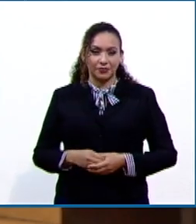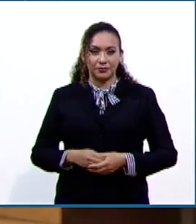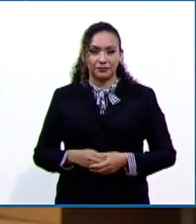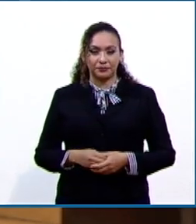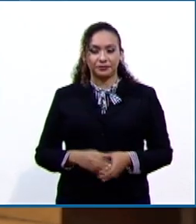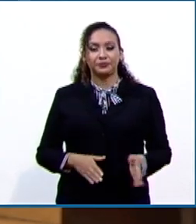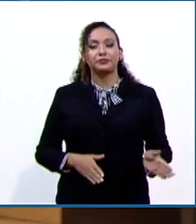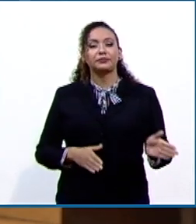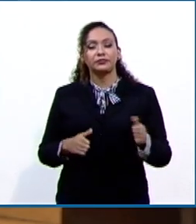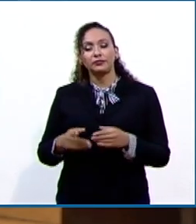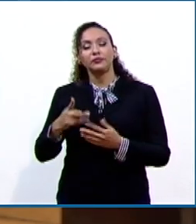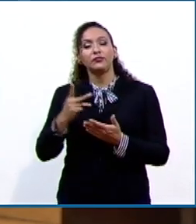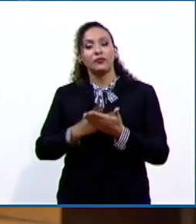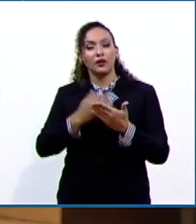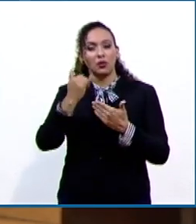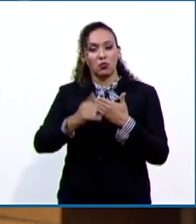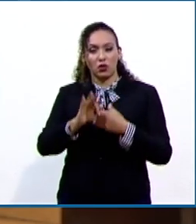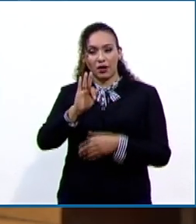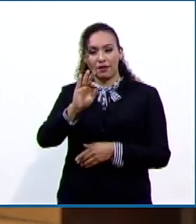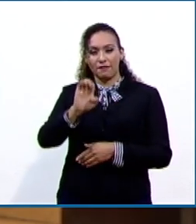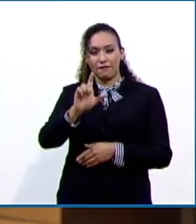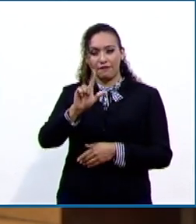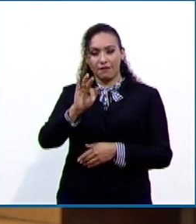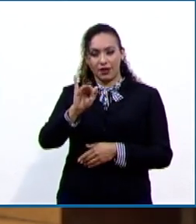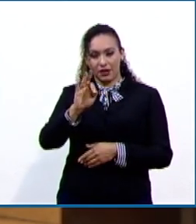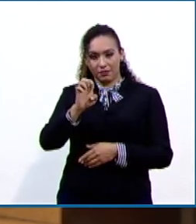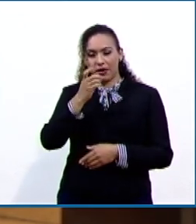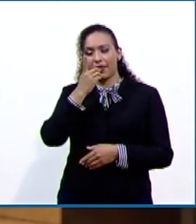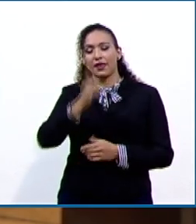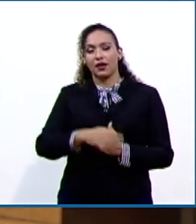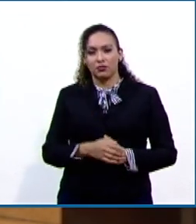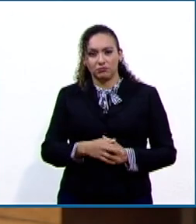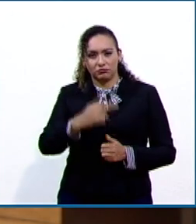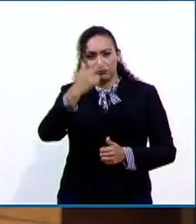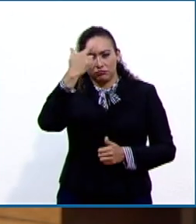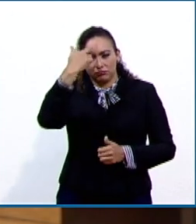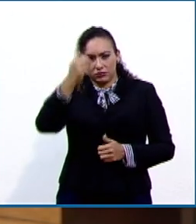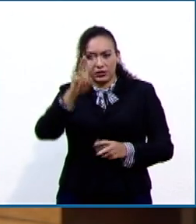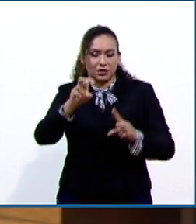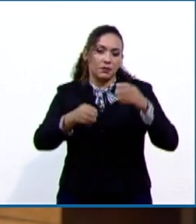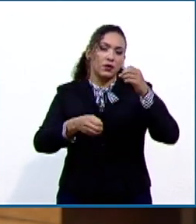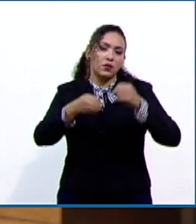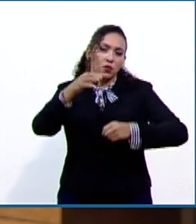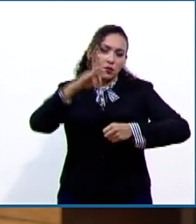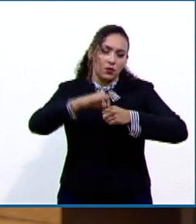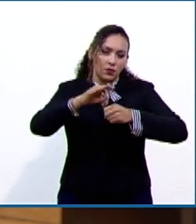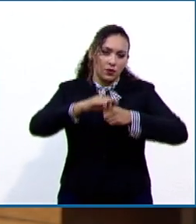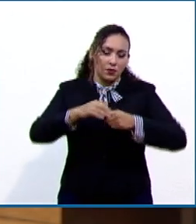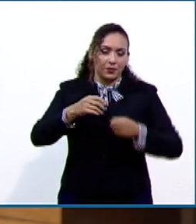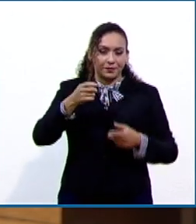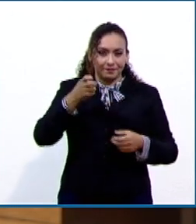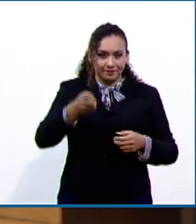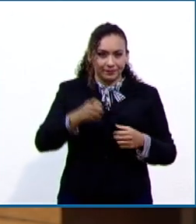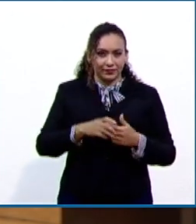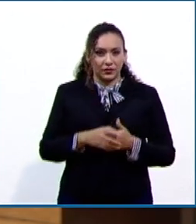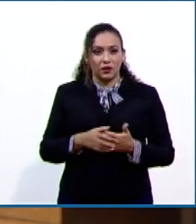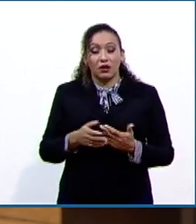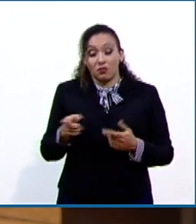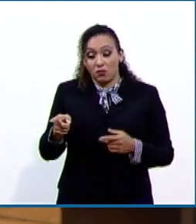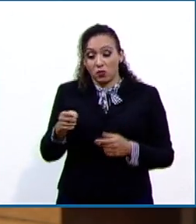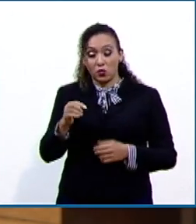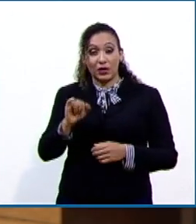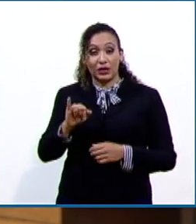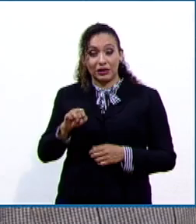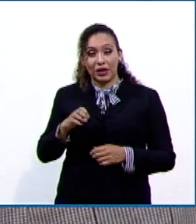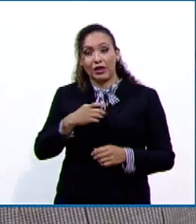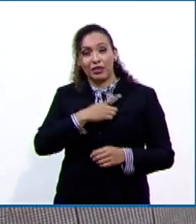En su proyecto, el magistrado Felipe de la Mata Pizaña argumentó que en materia electoral no opera la suspensión de los actos de